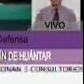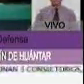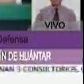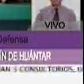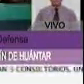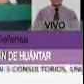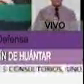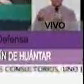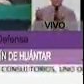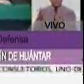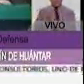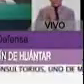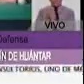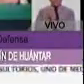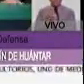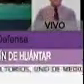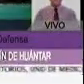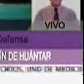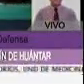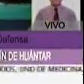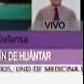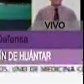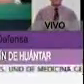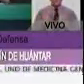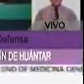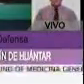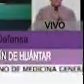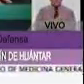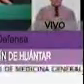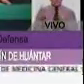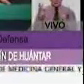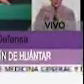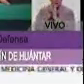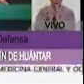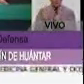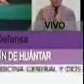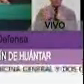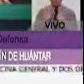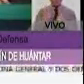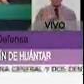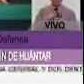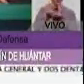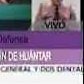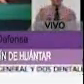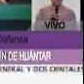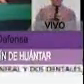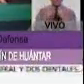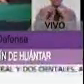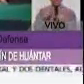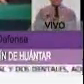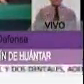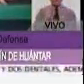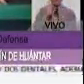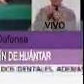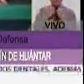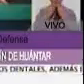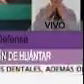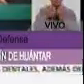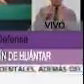Las reuniones que hemos tenido, todas han sido de dominio